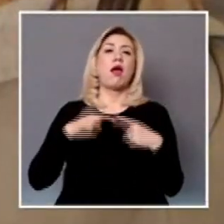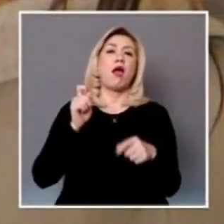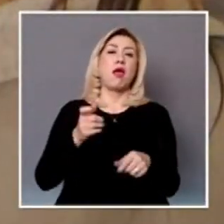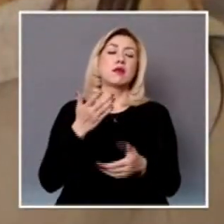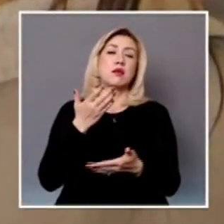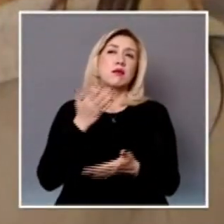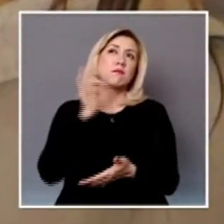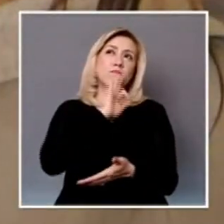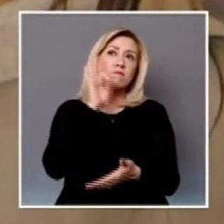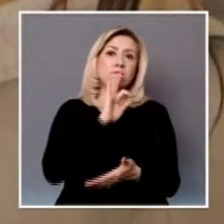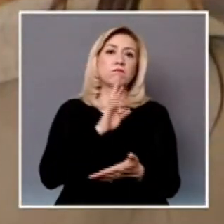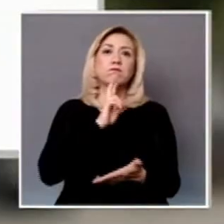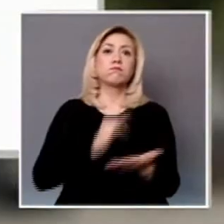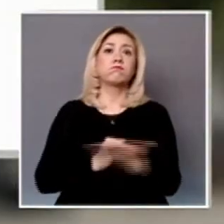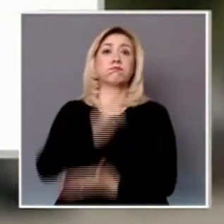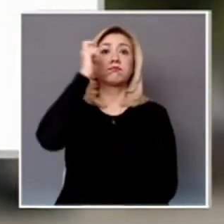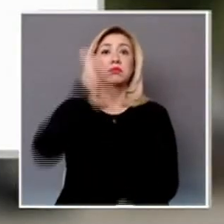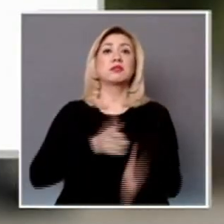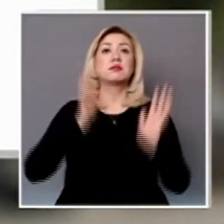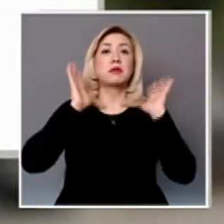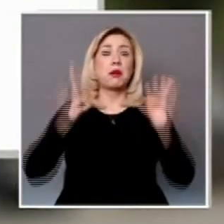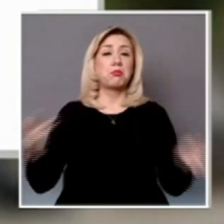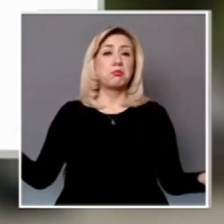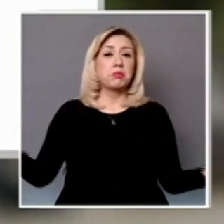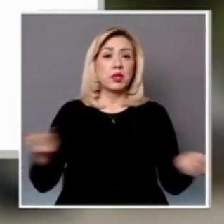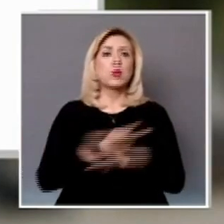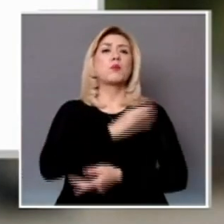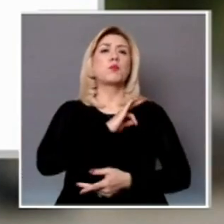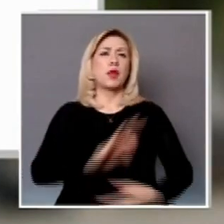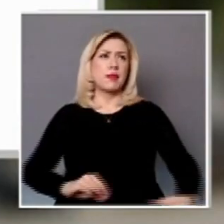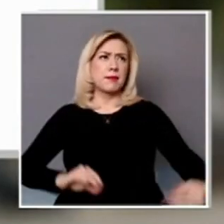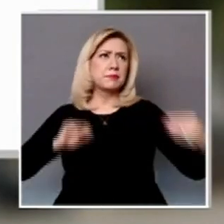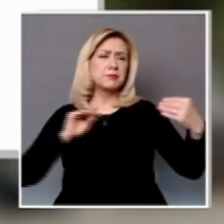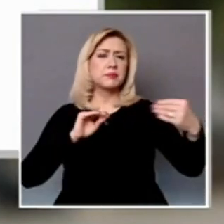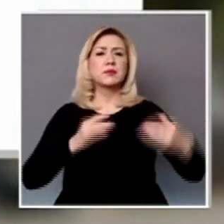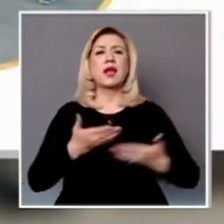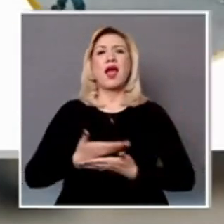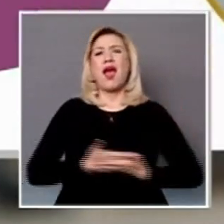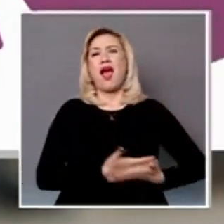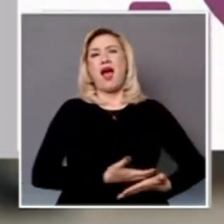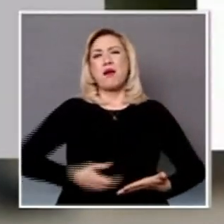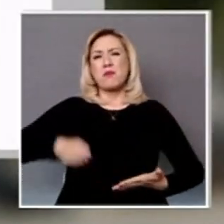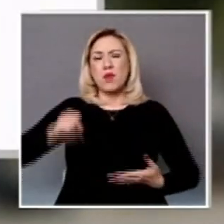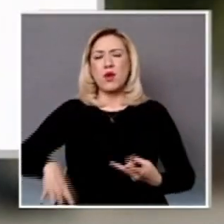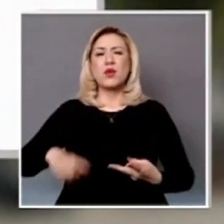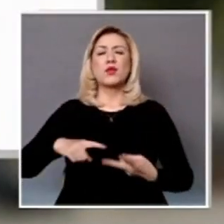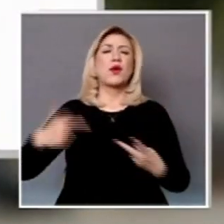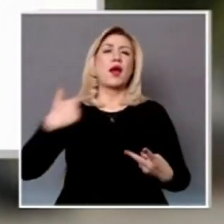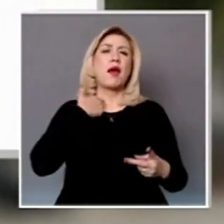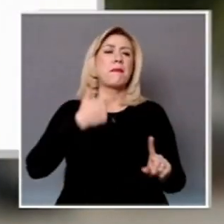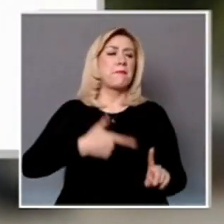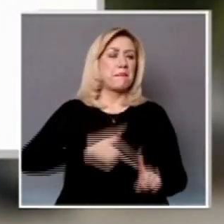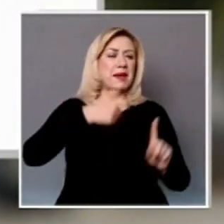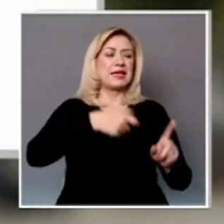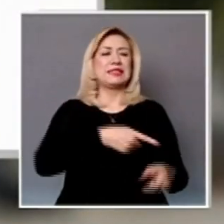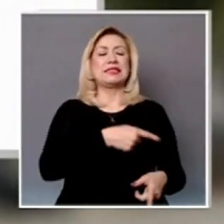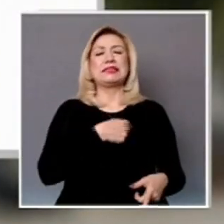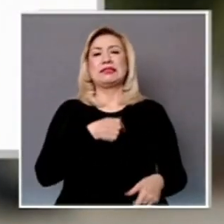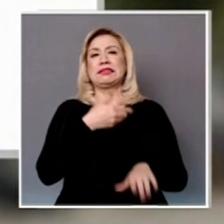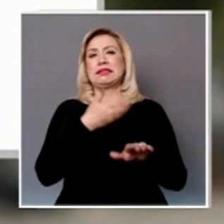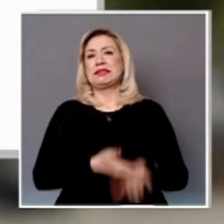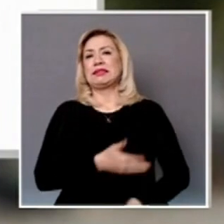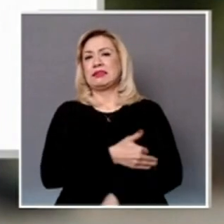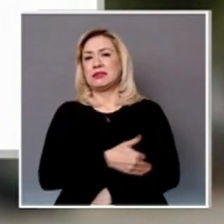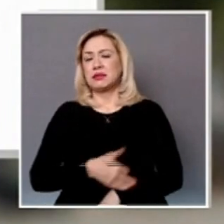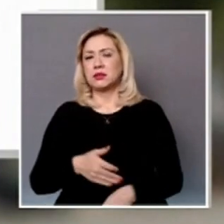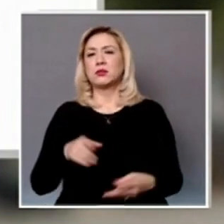firme ante tribunales federales en delitos como aborto, homicidio en razón de parentesco, algunos tipos de delitos contra la salud